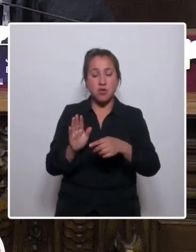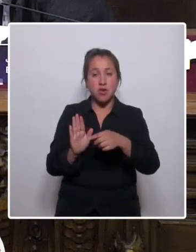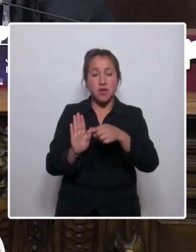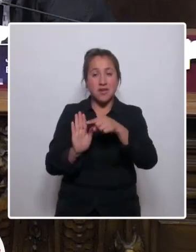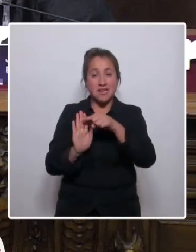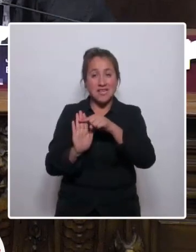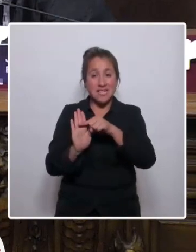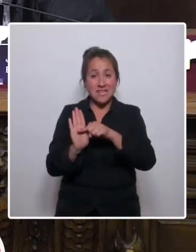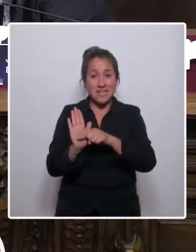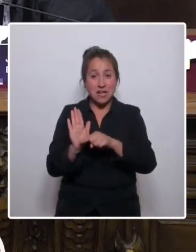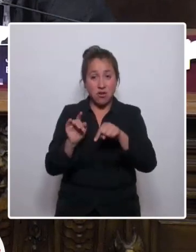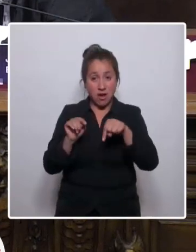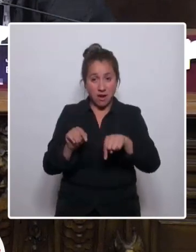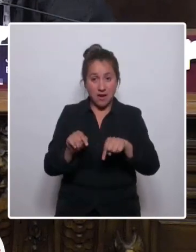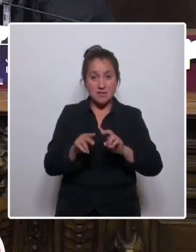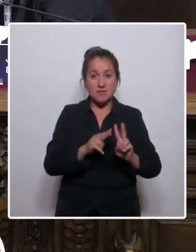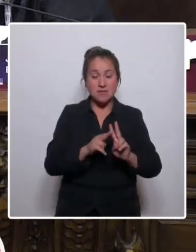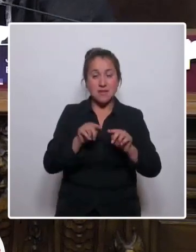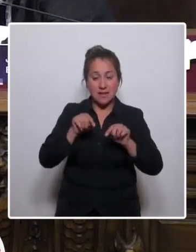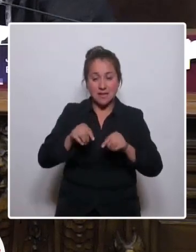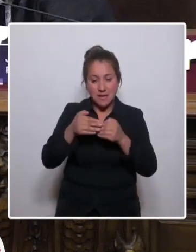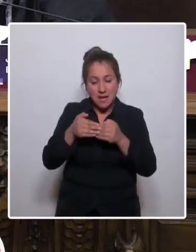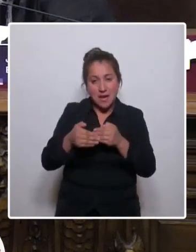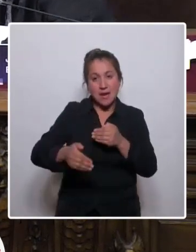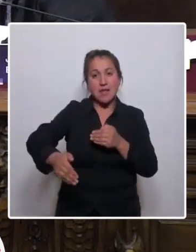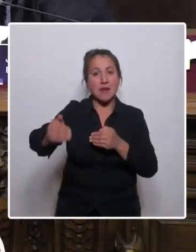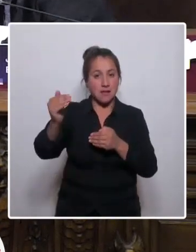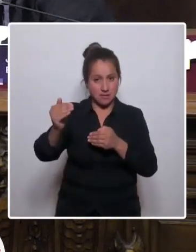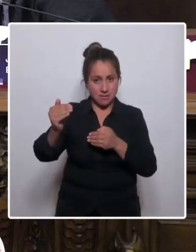ocupar no solo en esta ocasión, sino que de aquí en adelante.